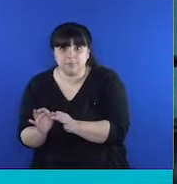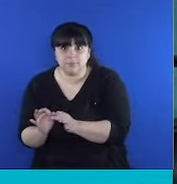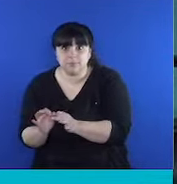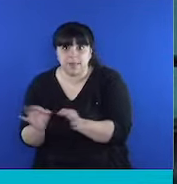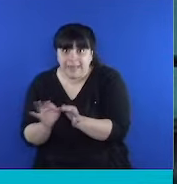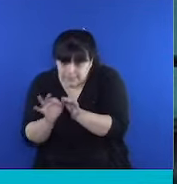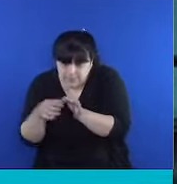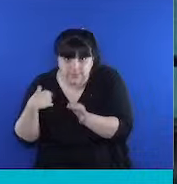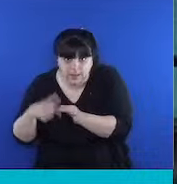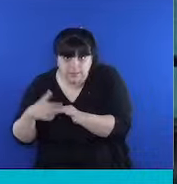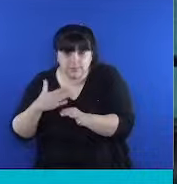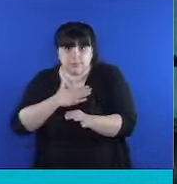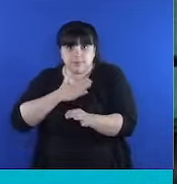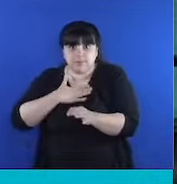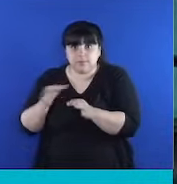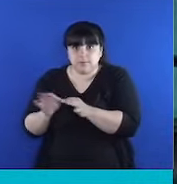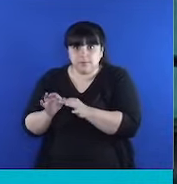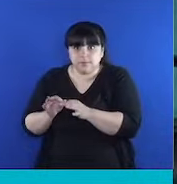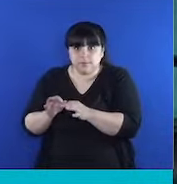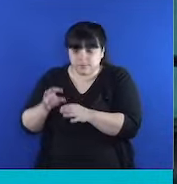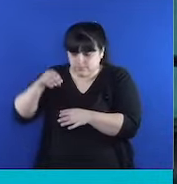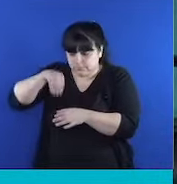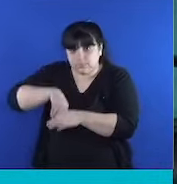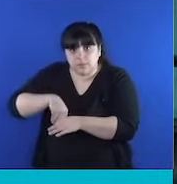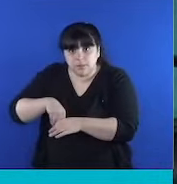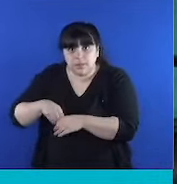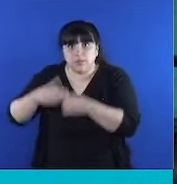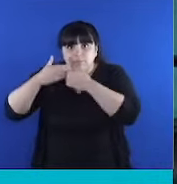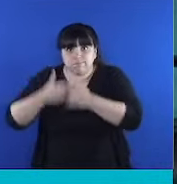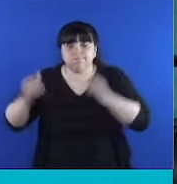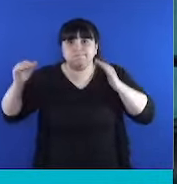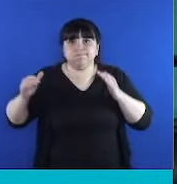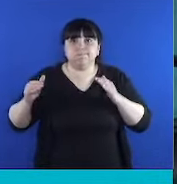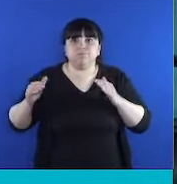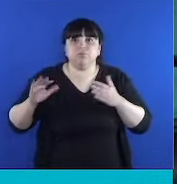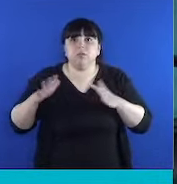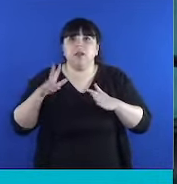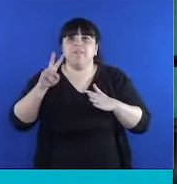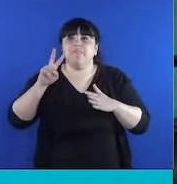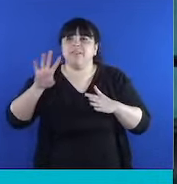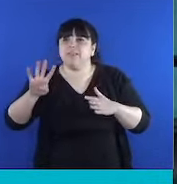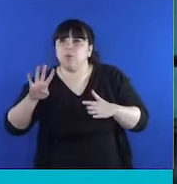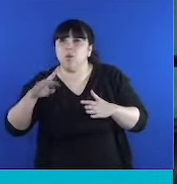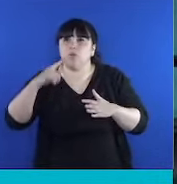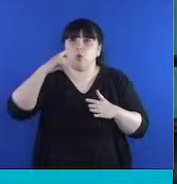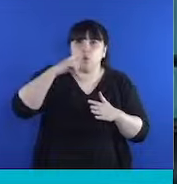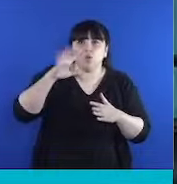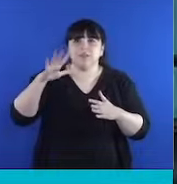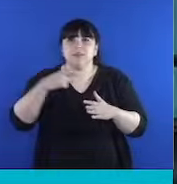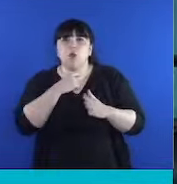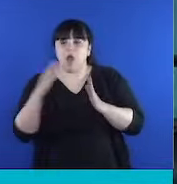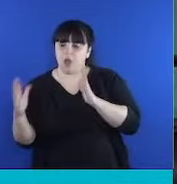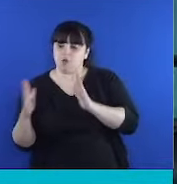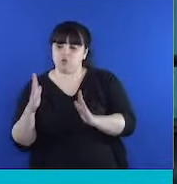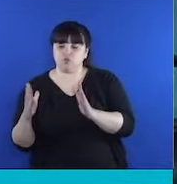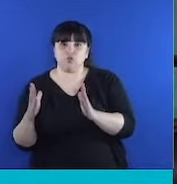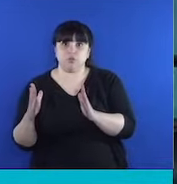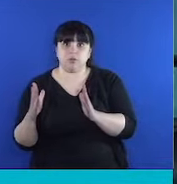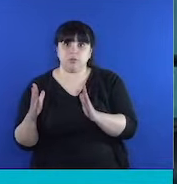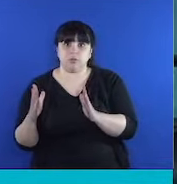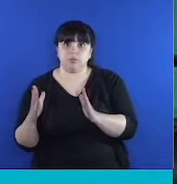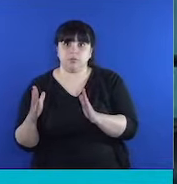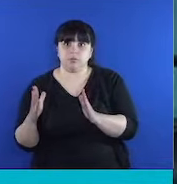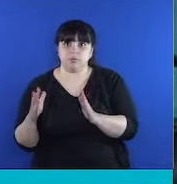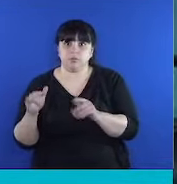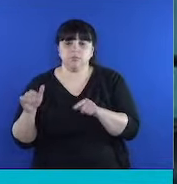en las Islas Malvinas, ha abierto una consulta entre el 24 de junio y el 5 de agosto